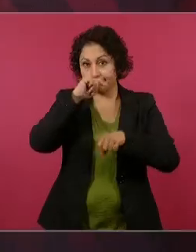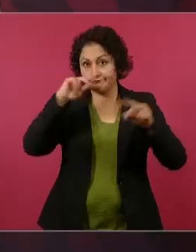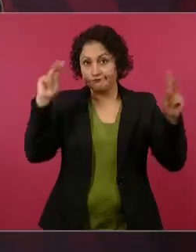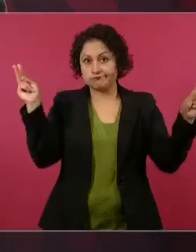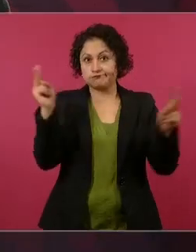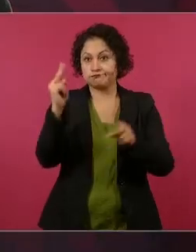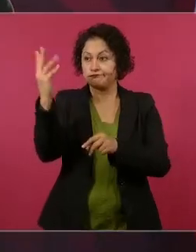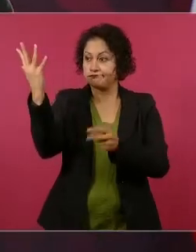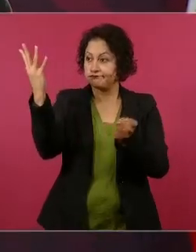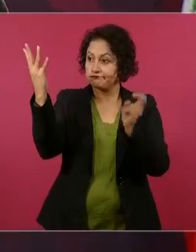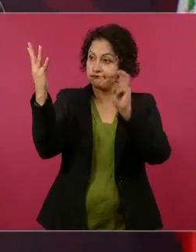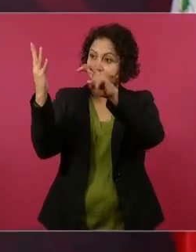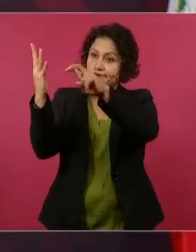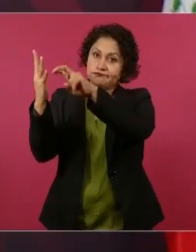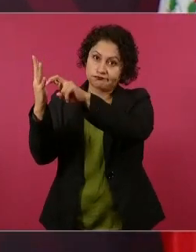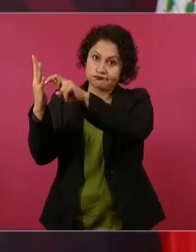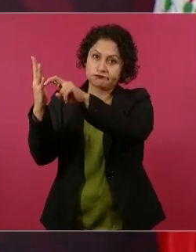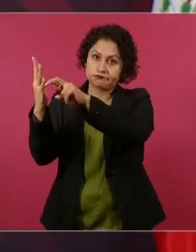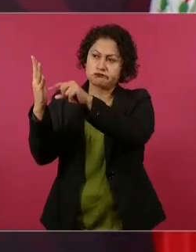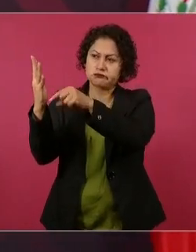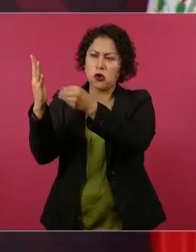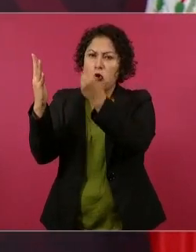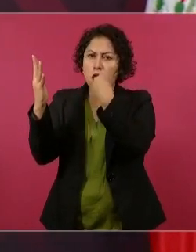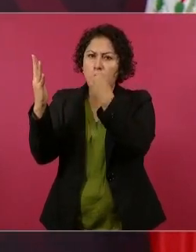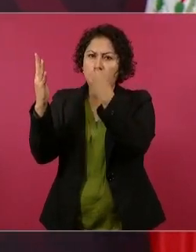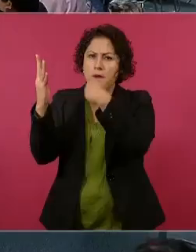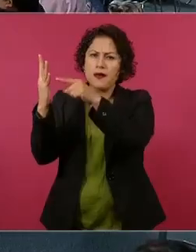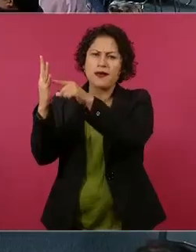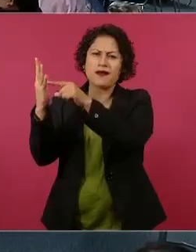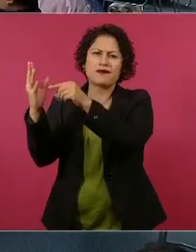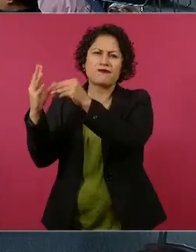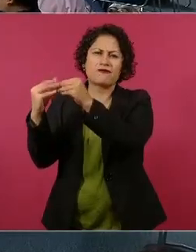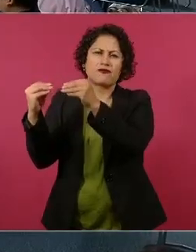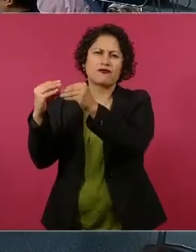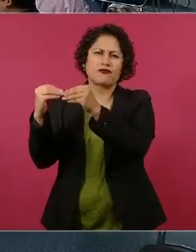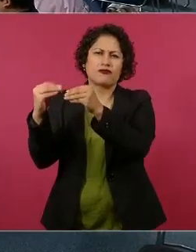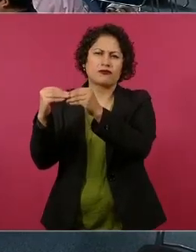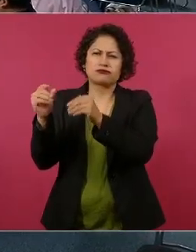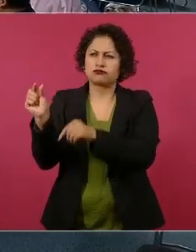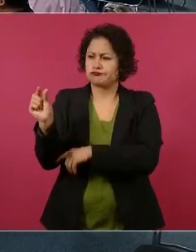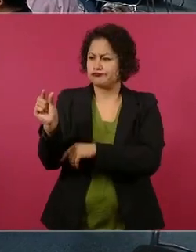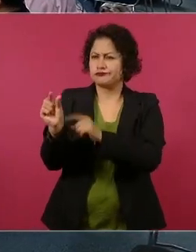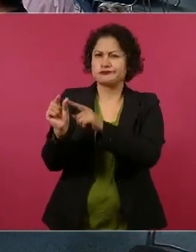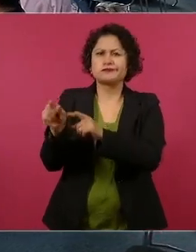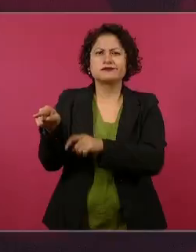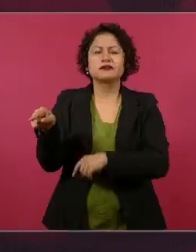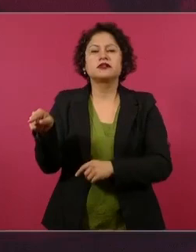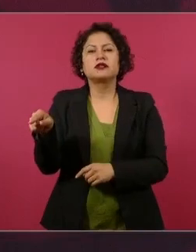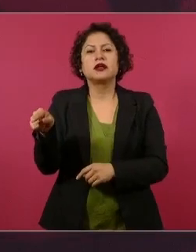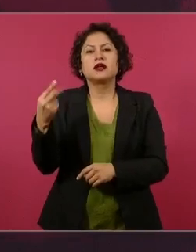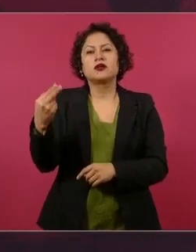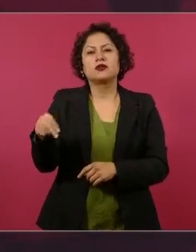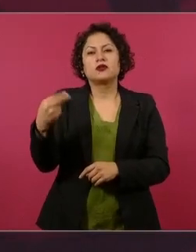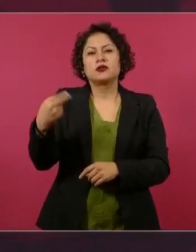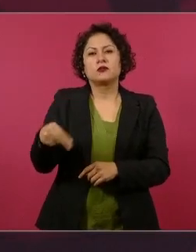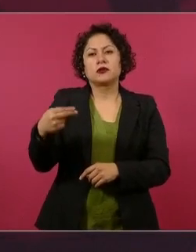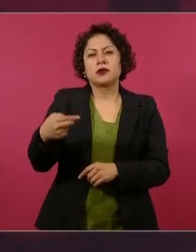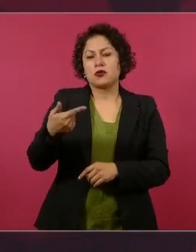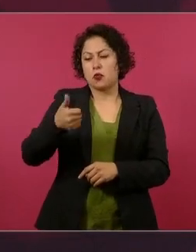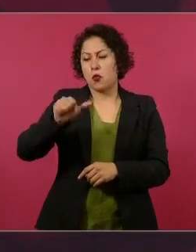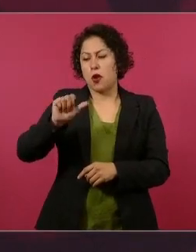un dulcito, digo, no un dulcito, sí, de una frutita que se llama